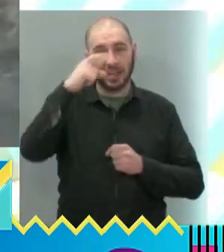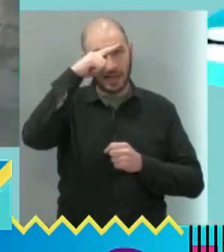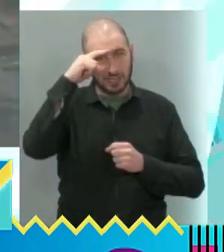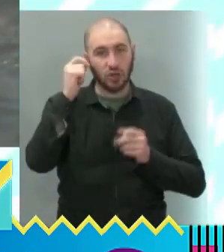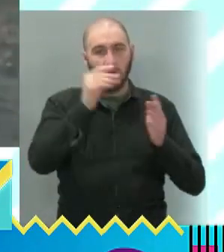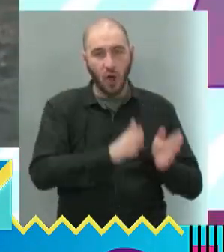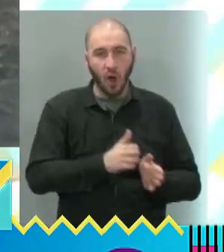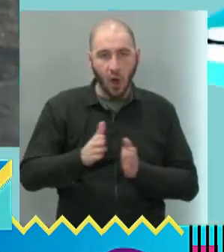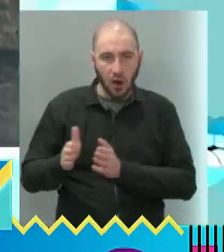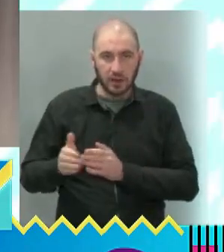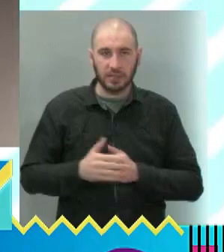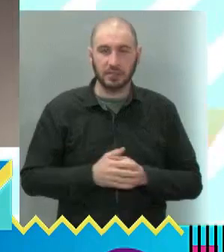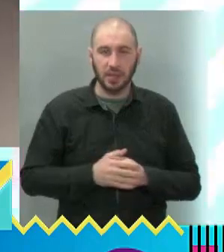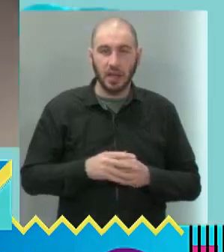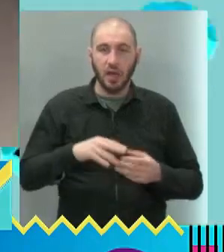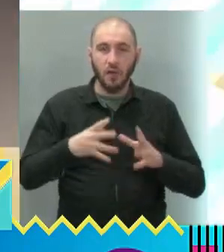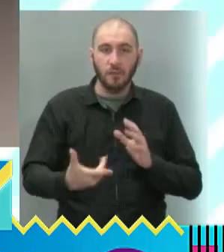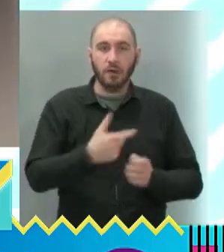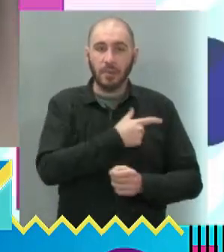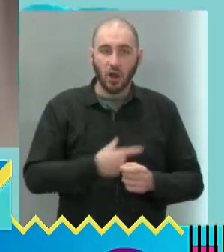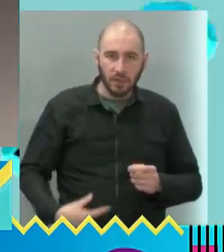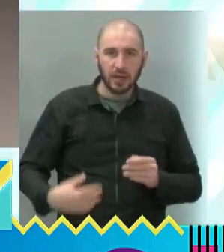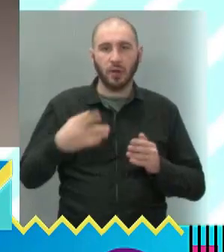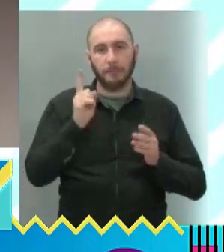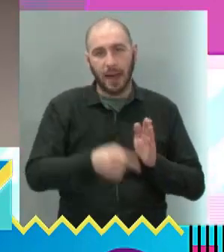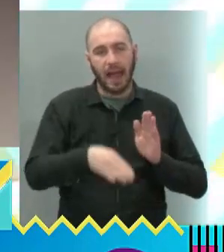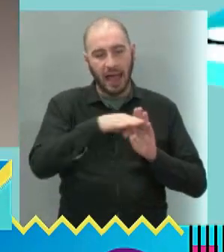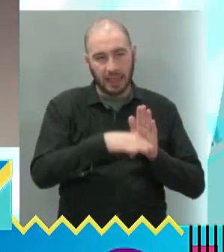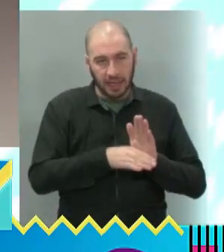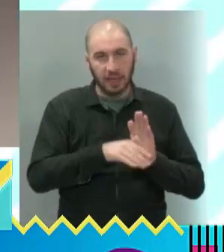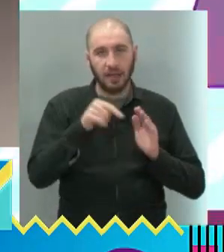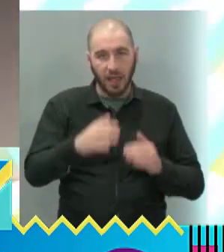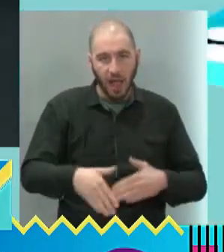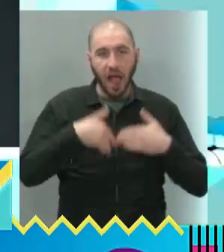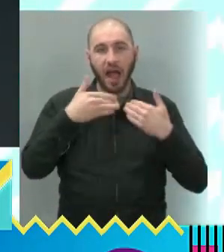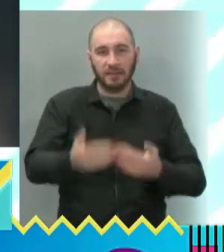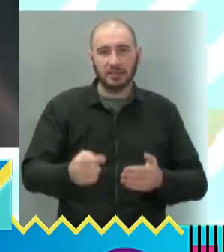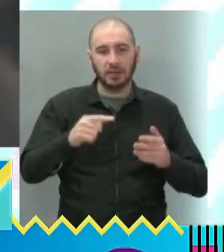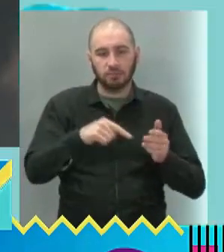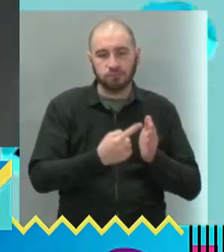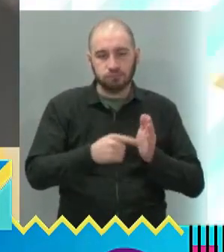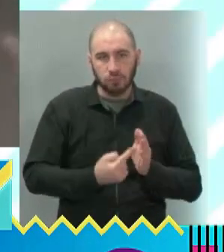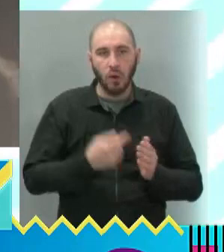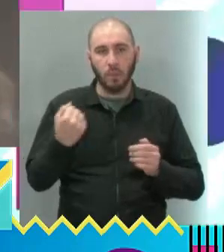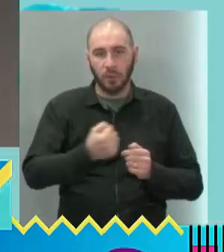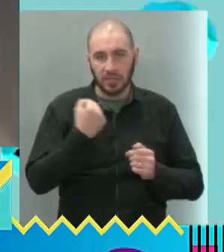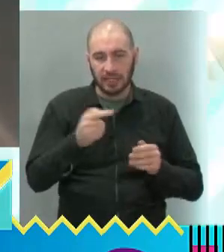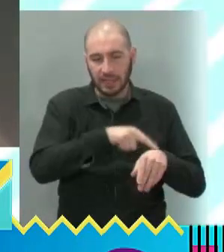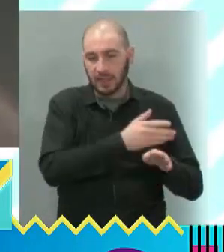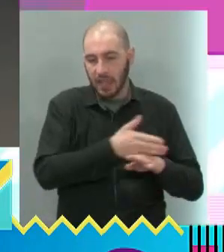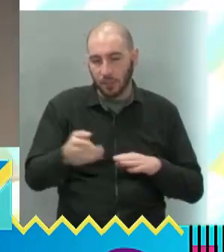nación organizada, con un sistema de gobierno establecido, tenemos que avanzar en hitos cronológicos, donde tenemos que